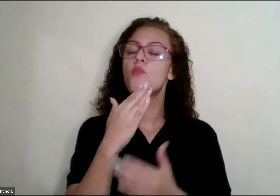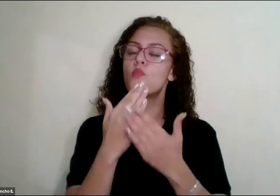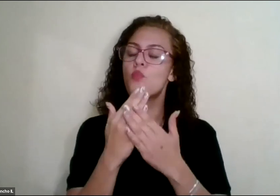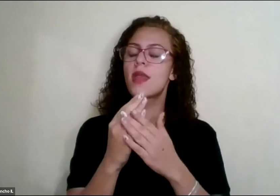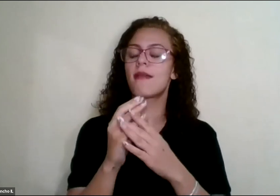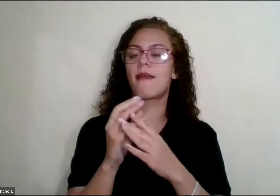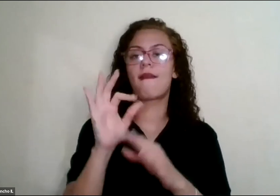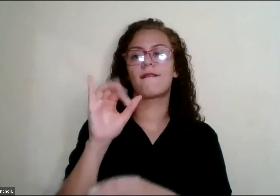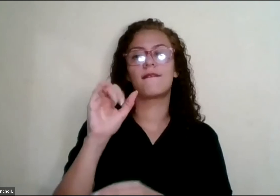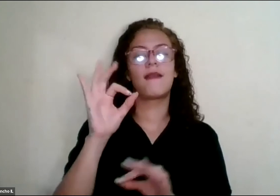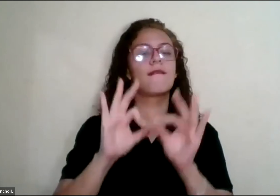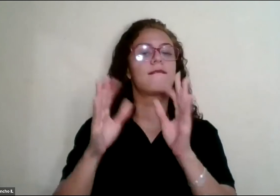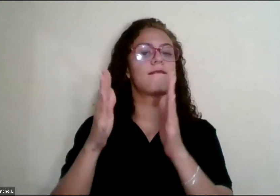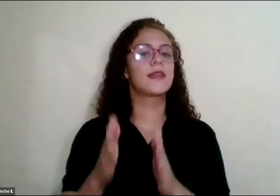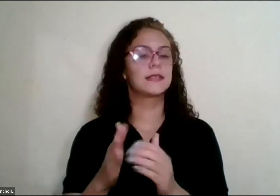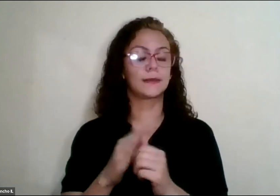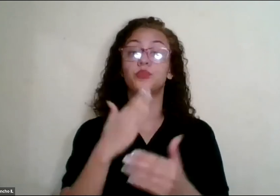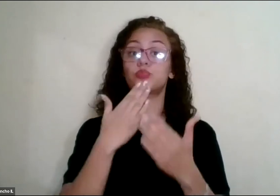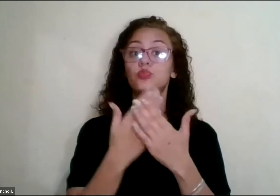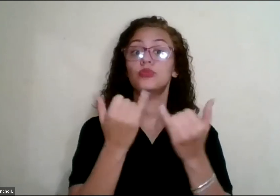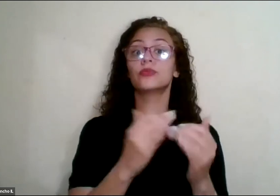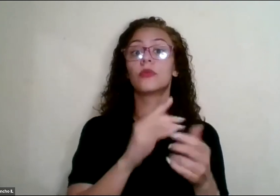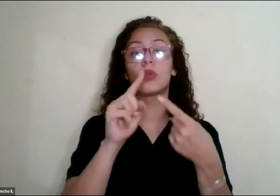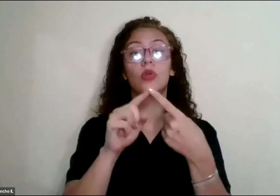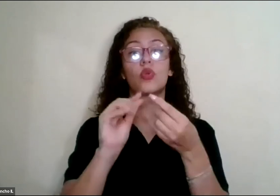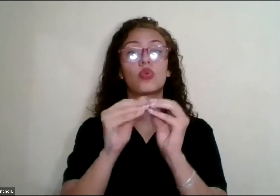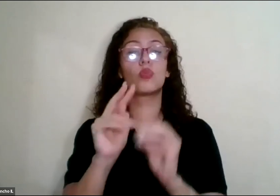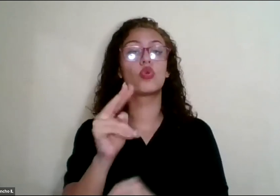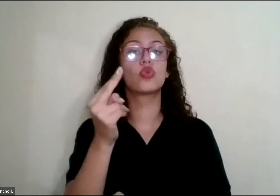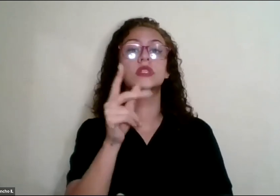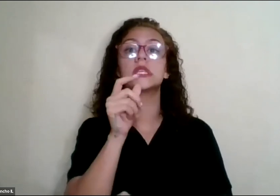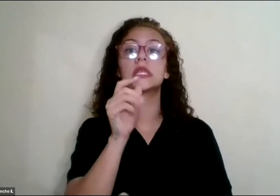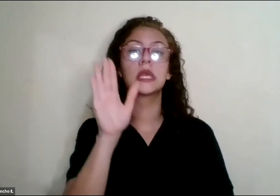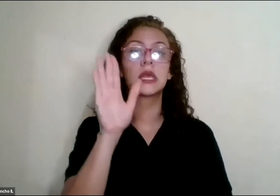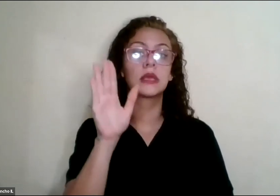física. Muy bien. El grupo 2, entonces.